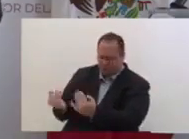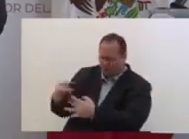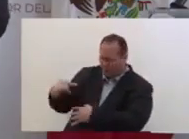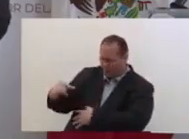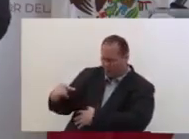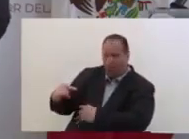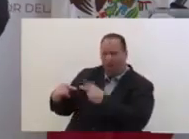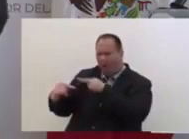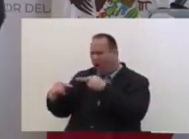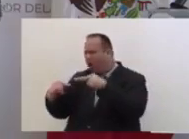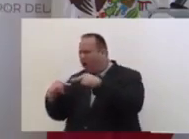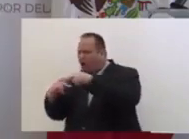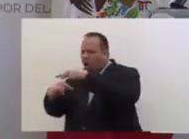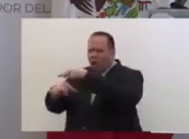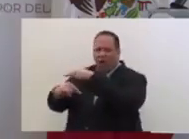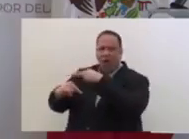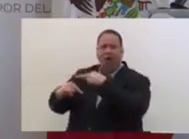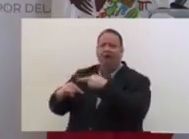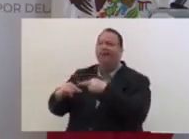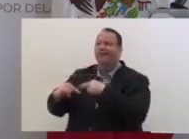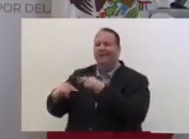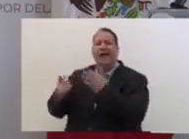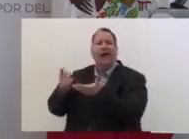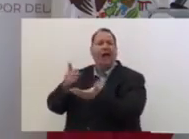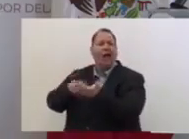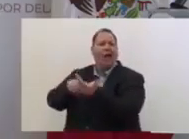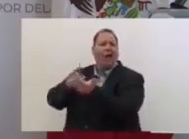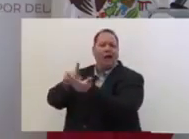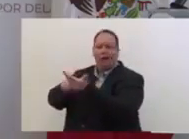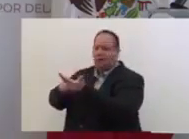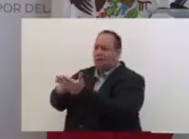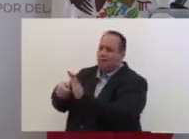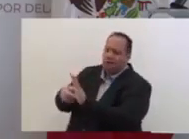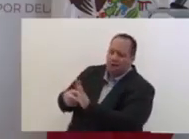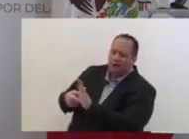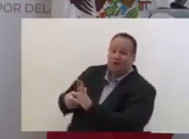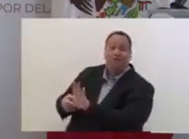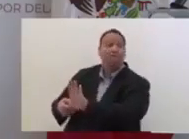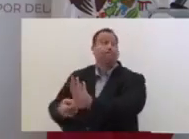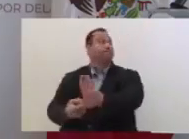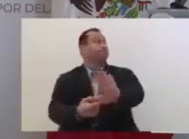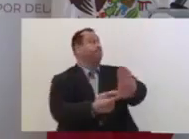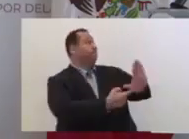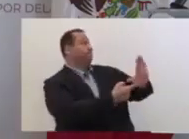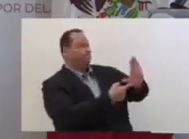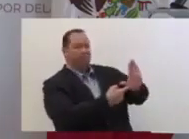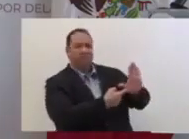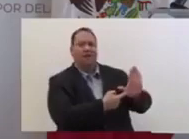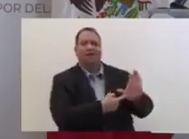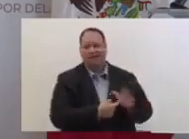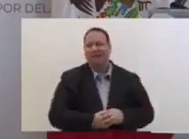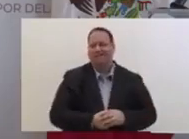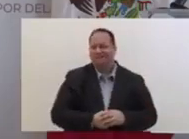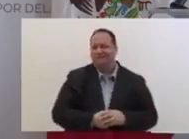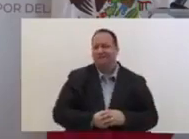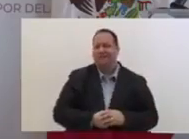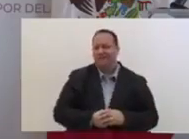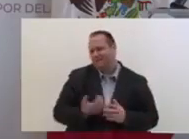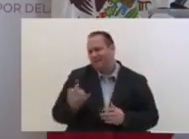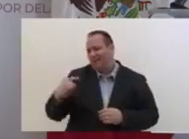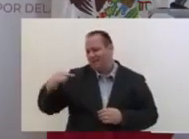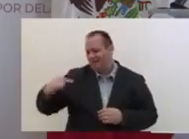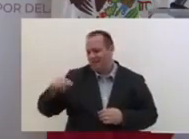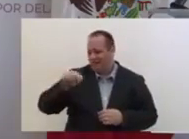y se encontraron algunas claves ocultas como ustedes saben, se encuentran en diferentes